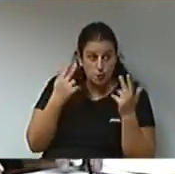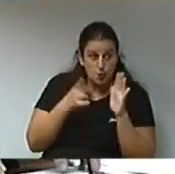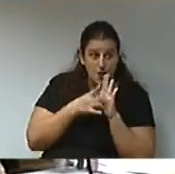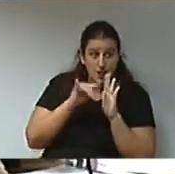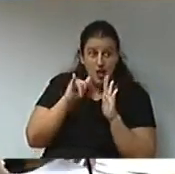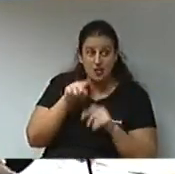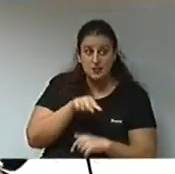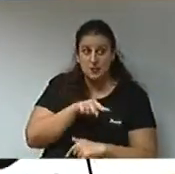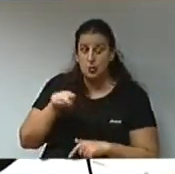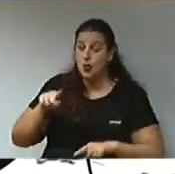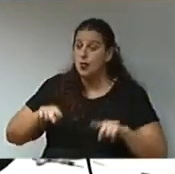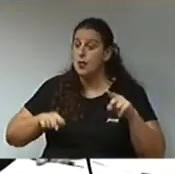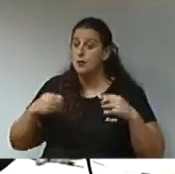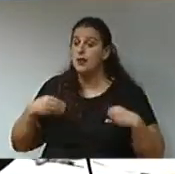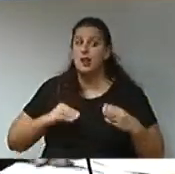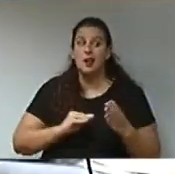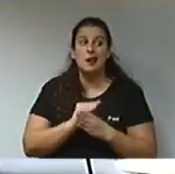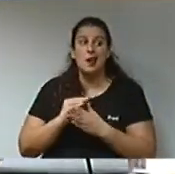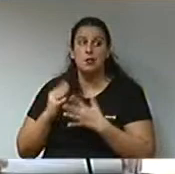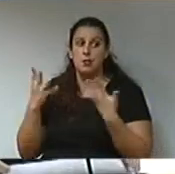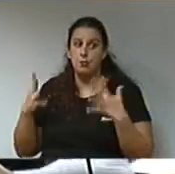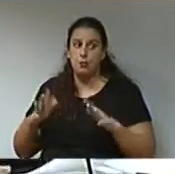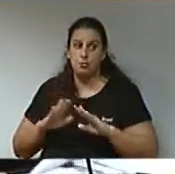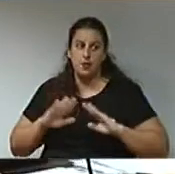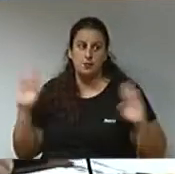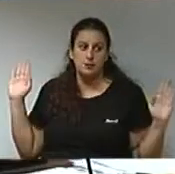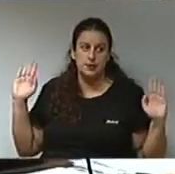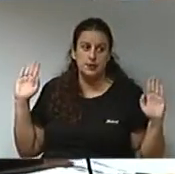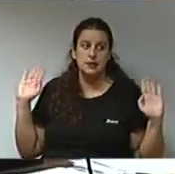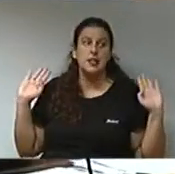función del lugar donde reside. Por tanto, mire, es que